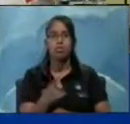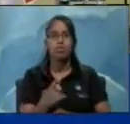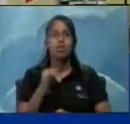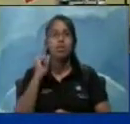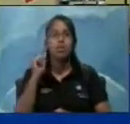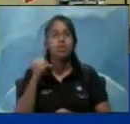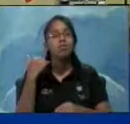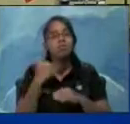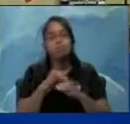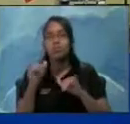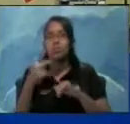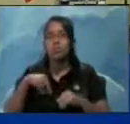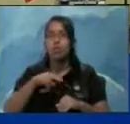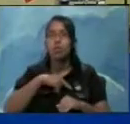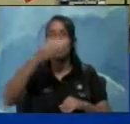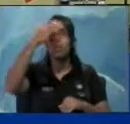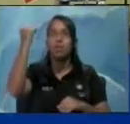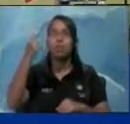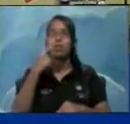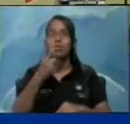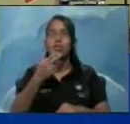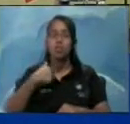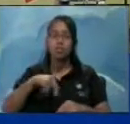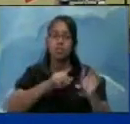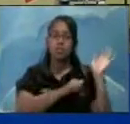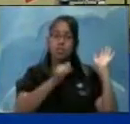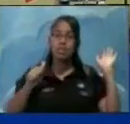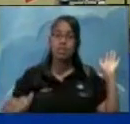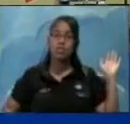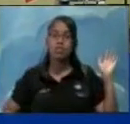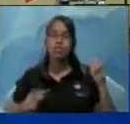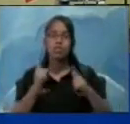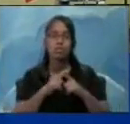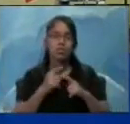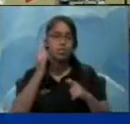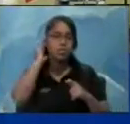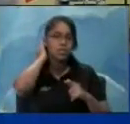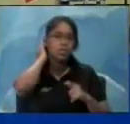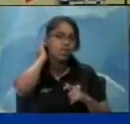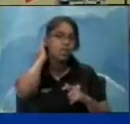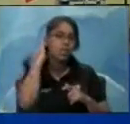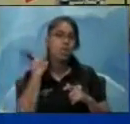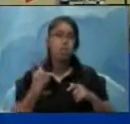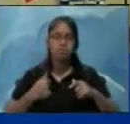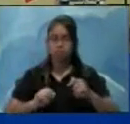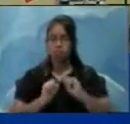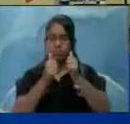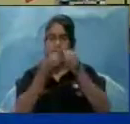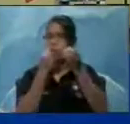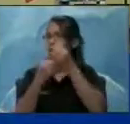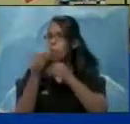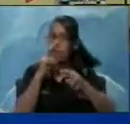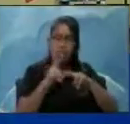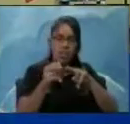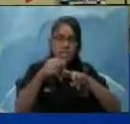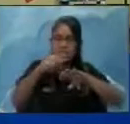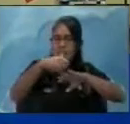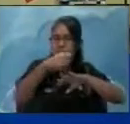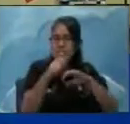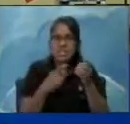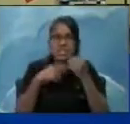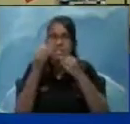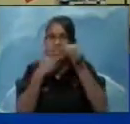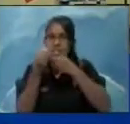como nos olvidamos de lo que nos ha dicho el señor empezamos a comernos las uñas arrancarnos los cabellos a